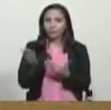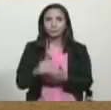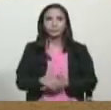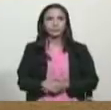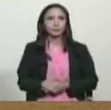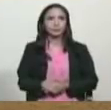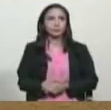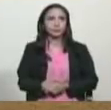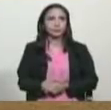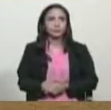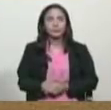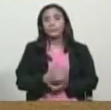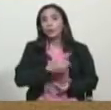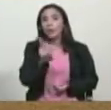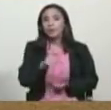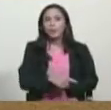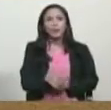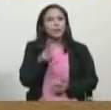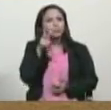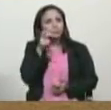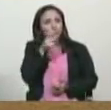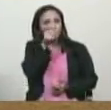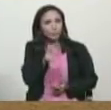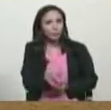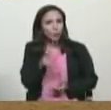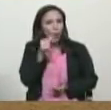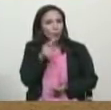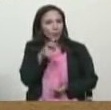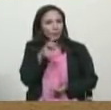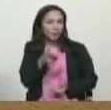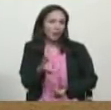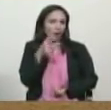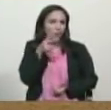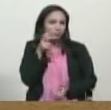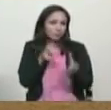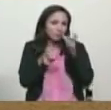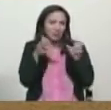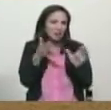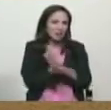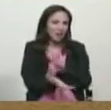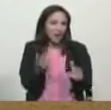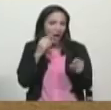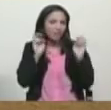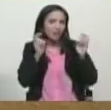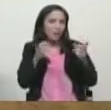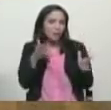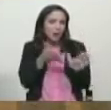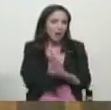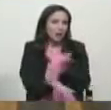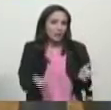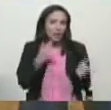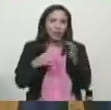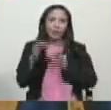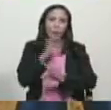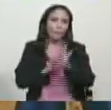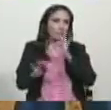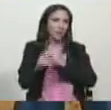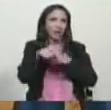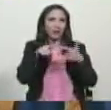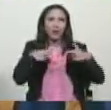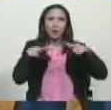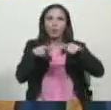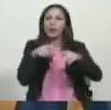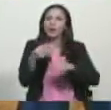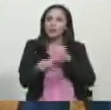al compatriota Carlos Molina para que nos dé sus impresiones sobre lo que se está haciendo acá en este hermoso espacio